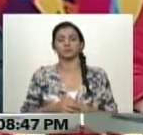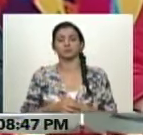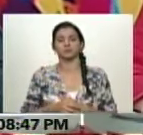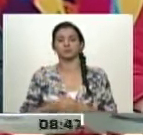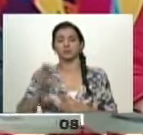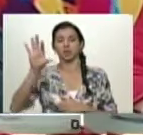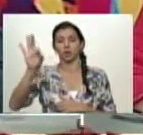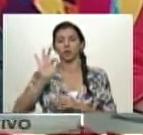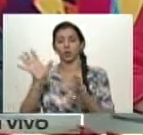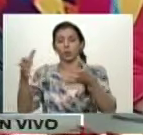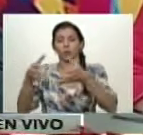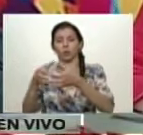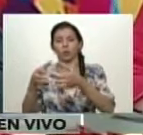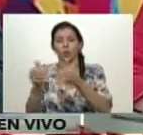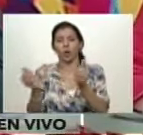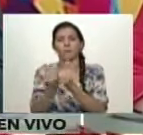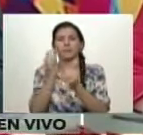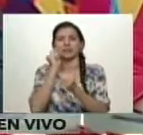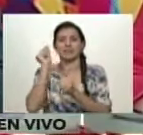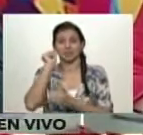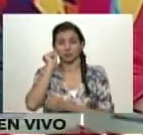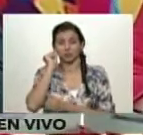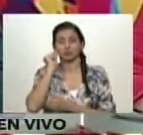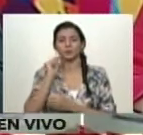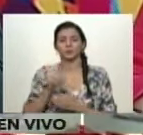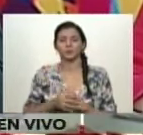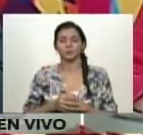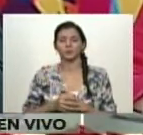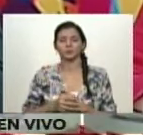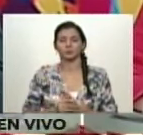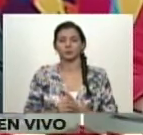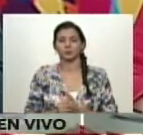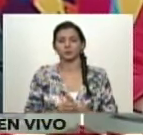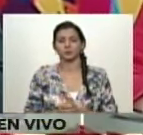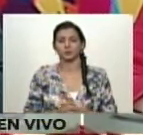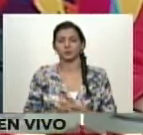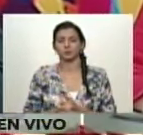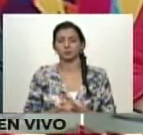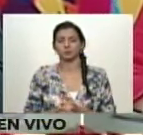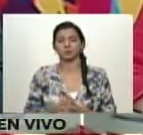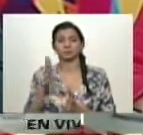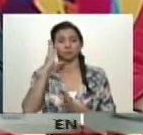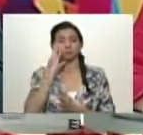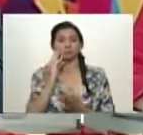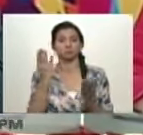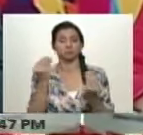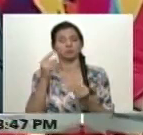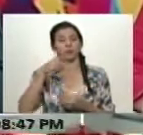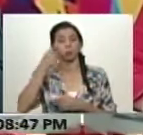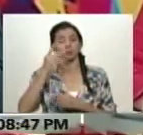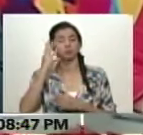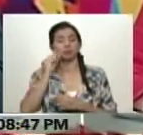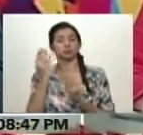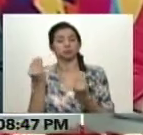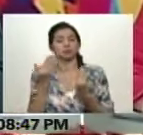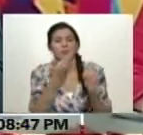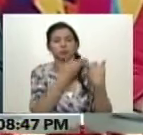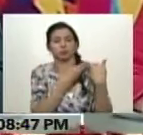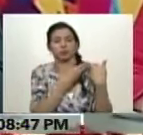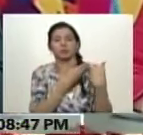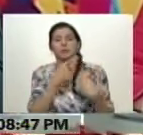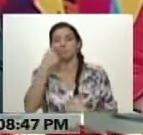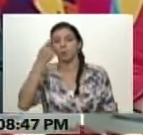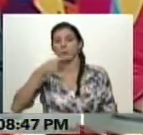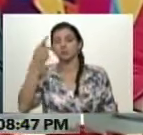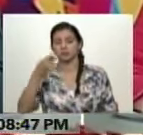designar a este grupo de compañeros y compañeras con buena experiencia política, responsables